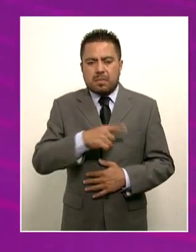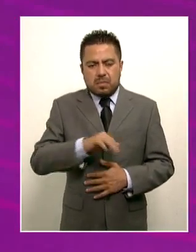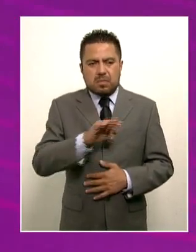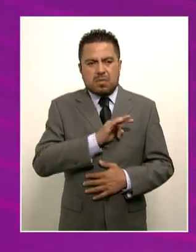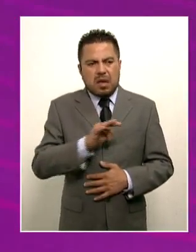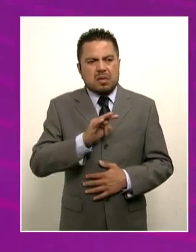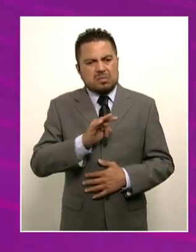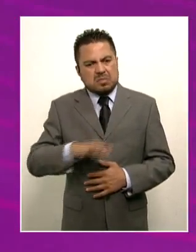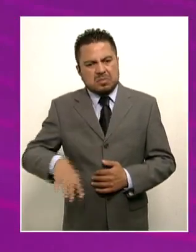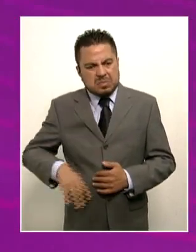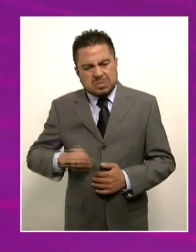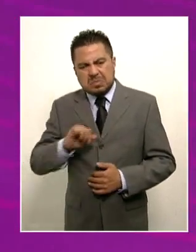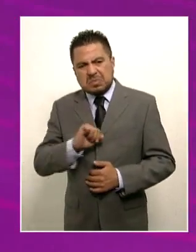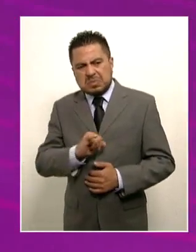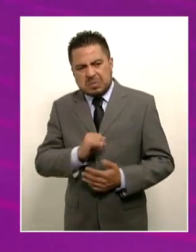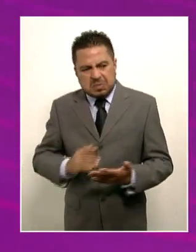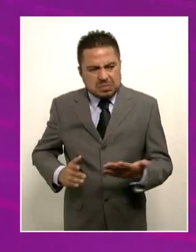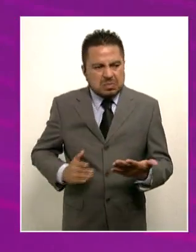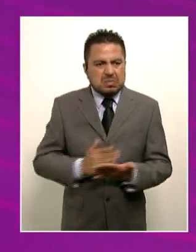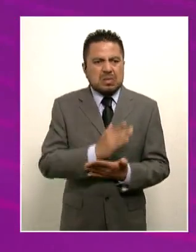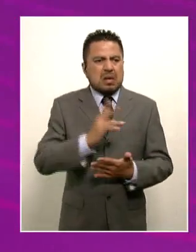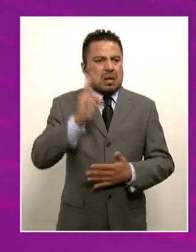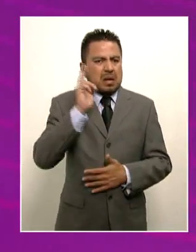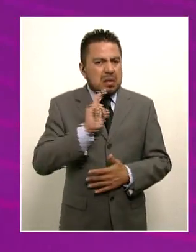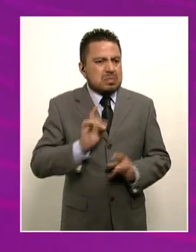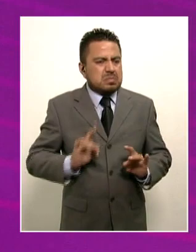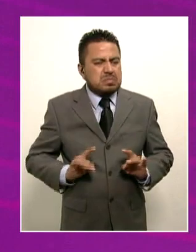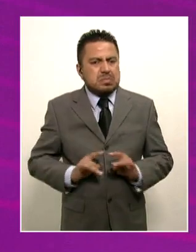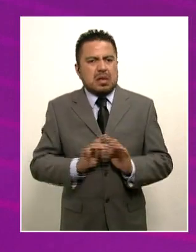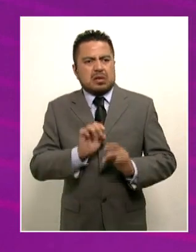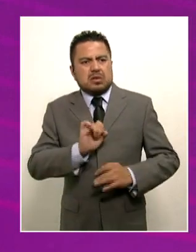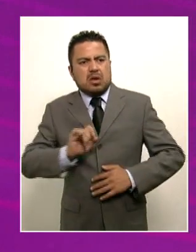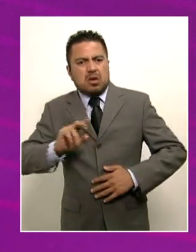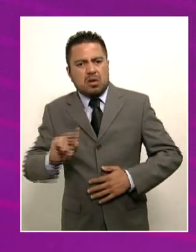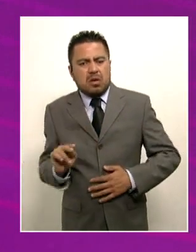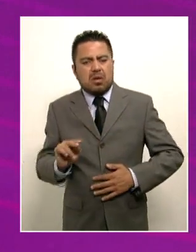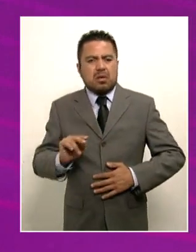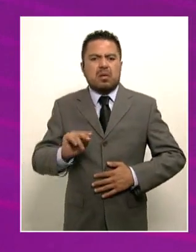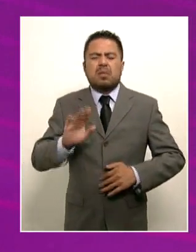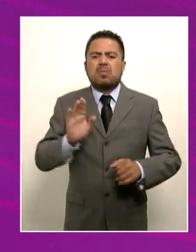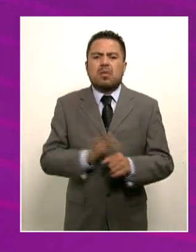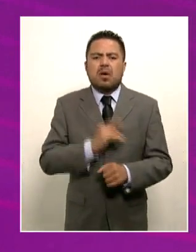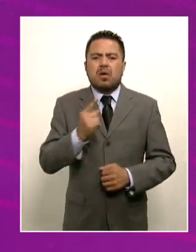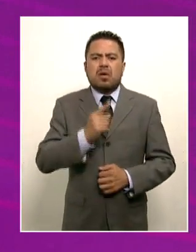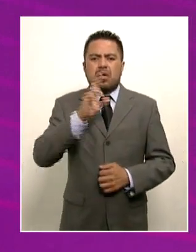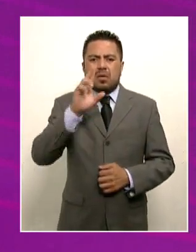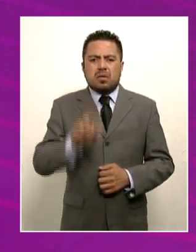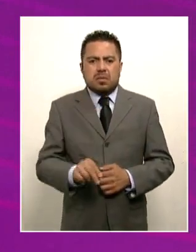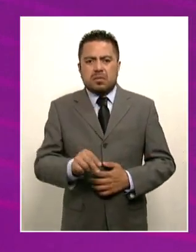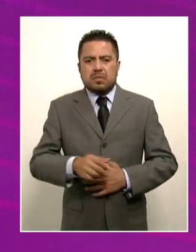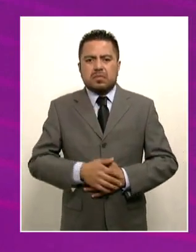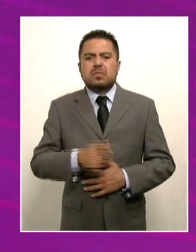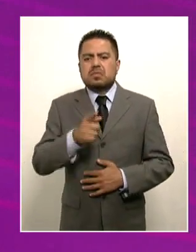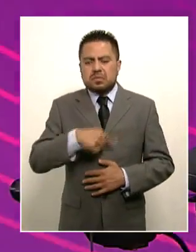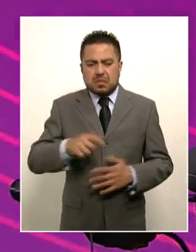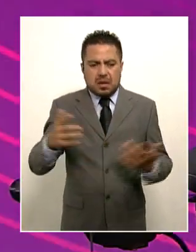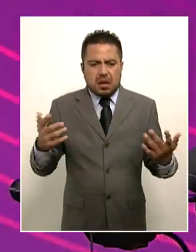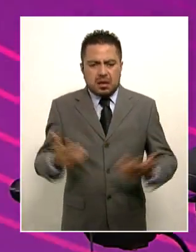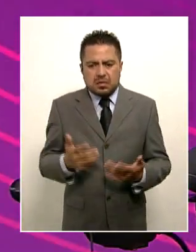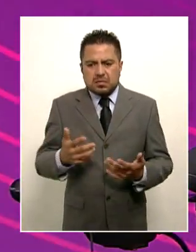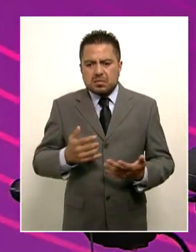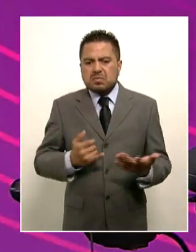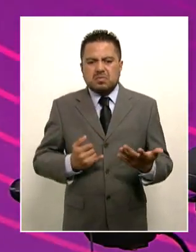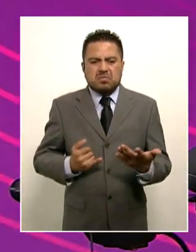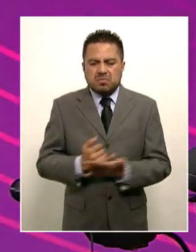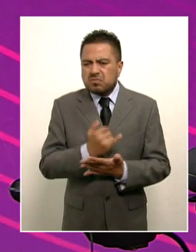Arriesgarse, ¿no? Es decir, de ahí se ha hablado de la dignidad del riesgo, ¿no? Entonces, ¿por qué no vamos a poder tomar